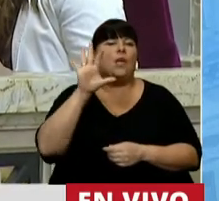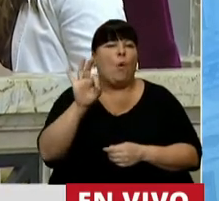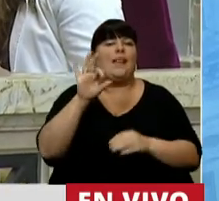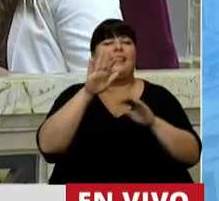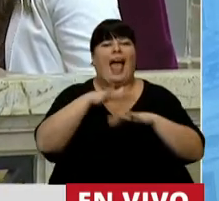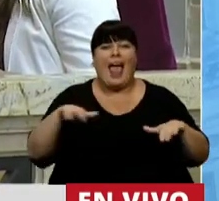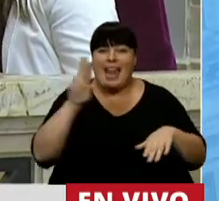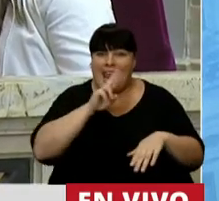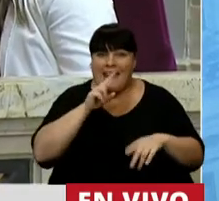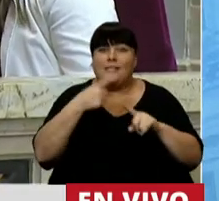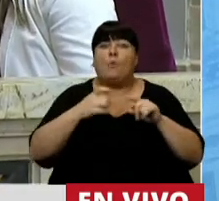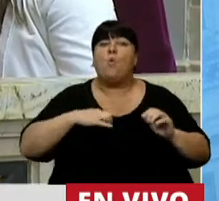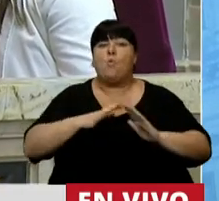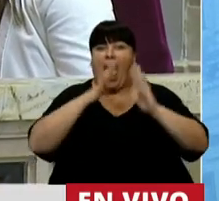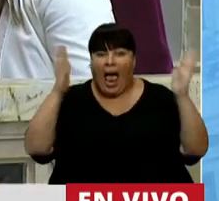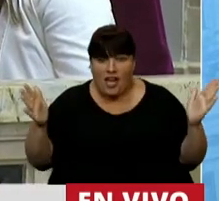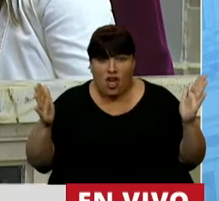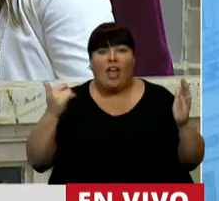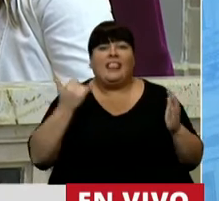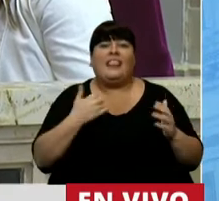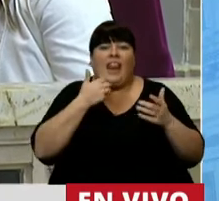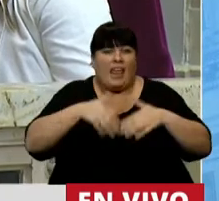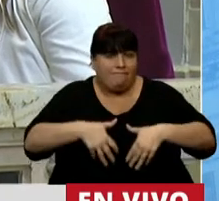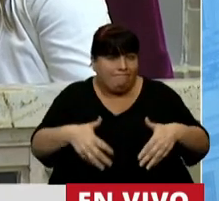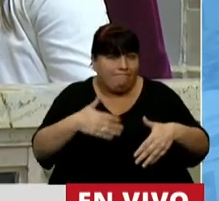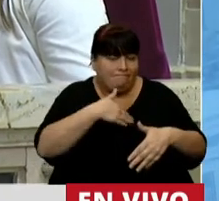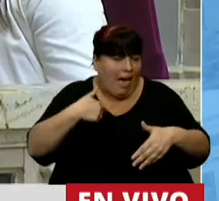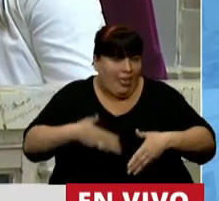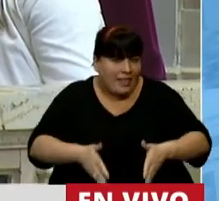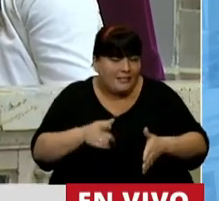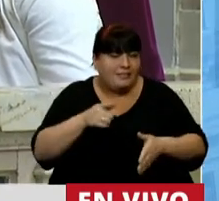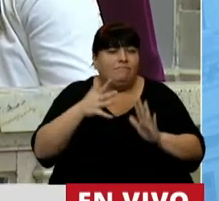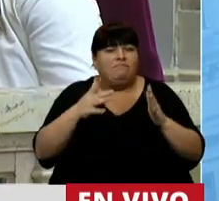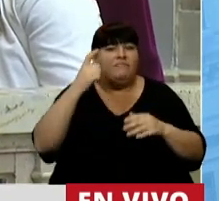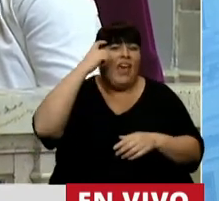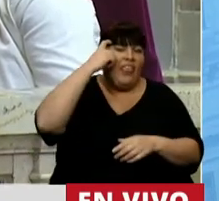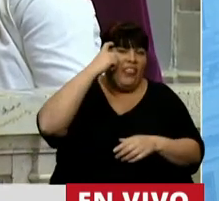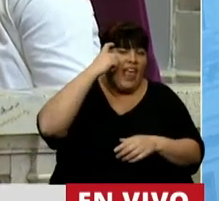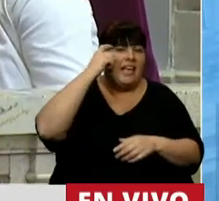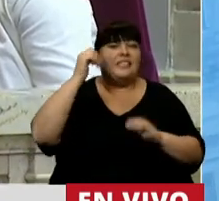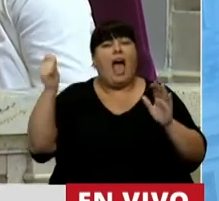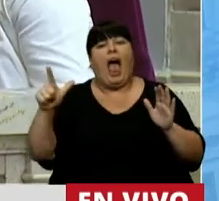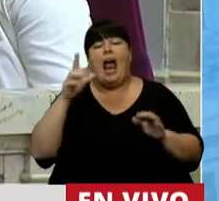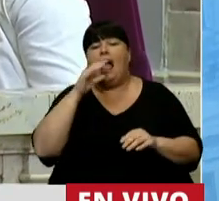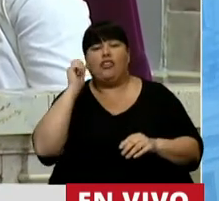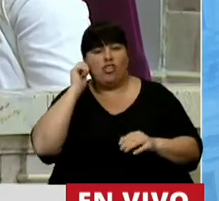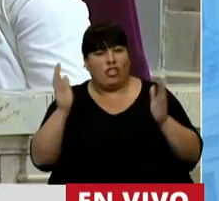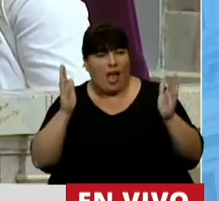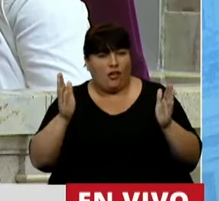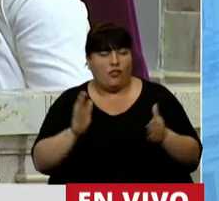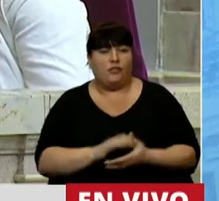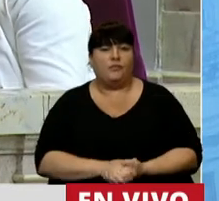2.350 niñas al año que son madres y tienen entre 10 y 14 años.